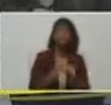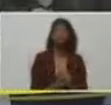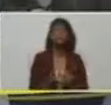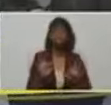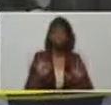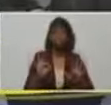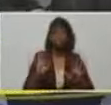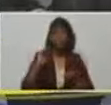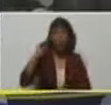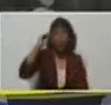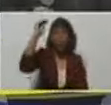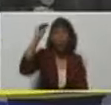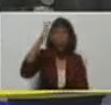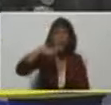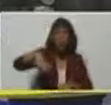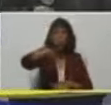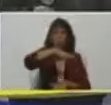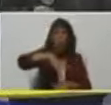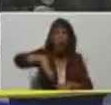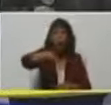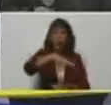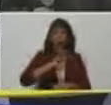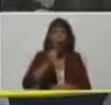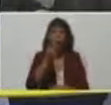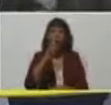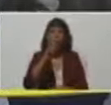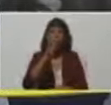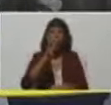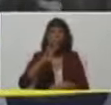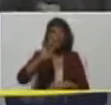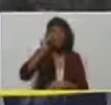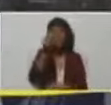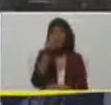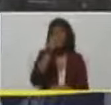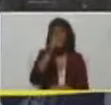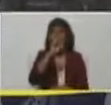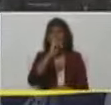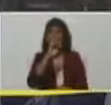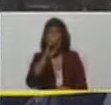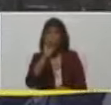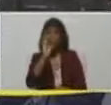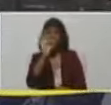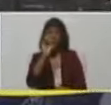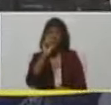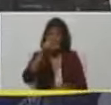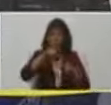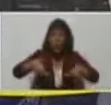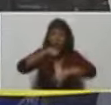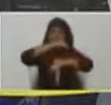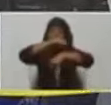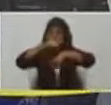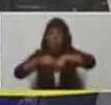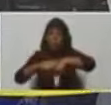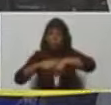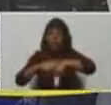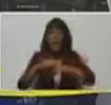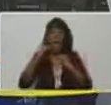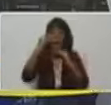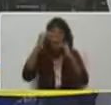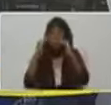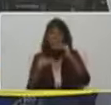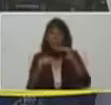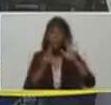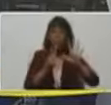es el piso donde están los 14 quirófano de primer nivel. El piso 7 es la